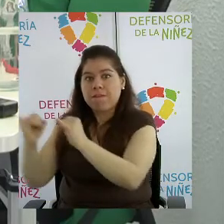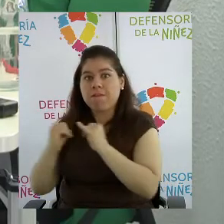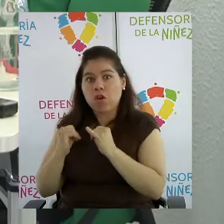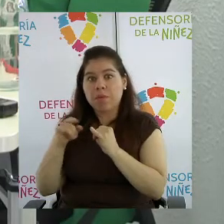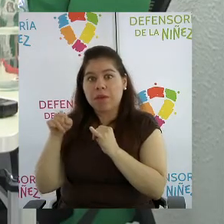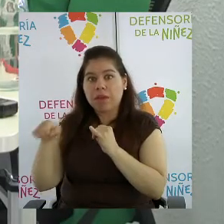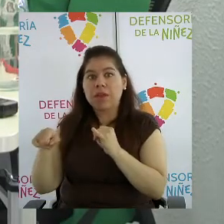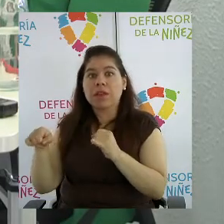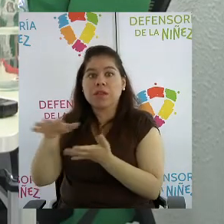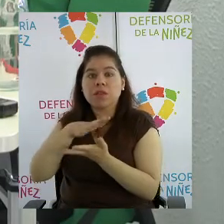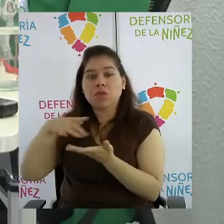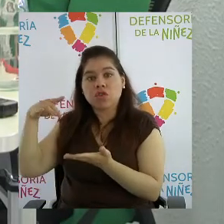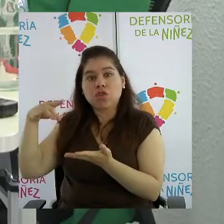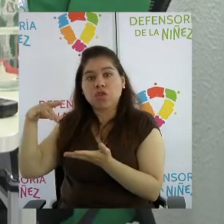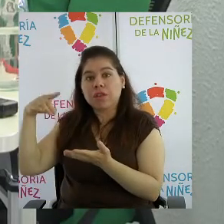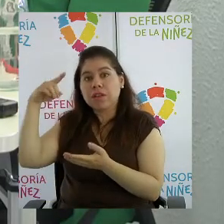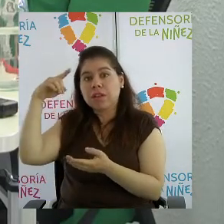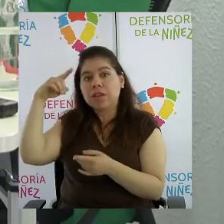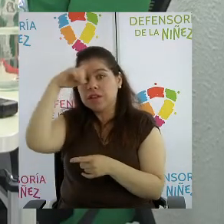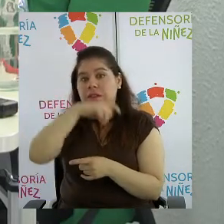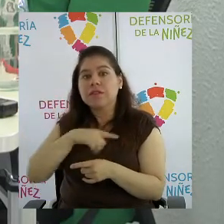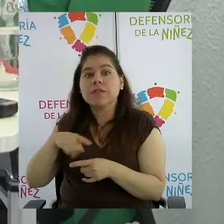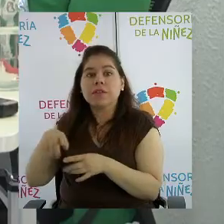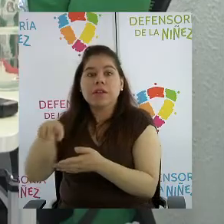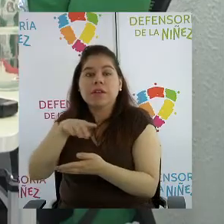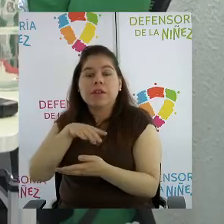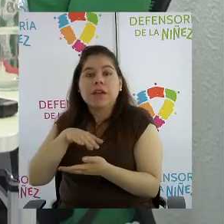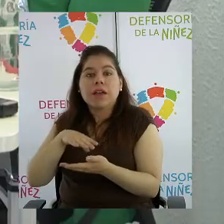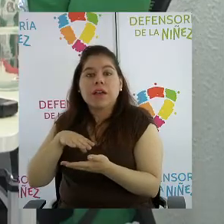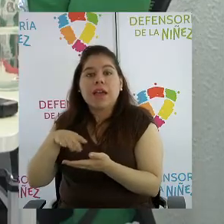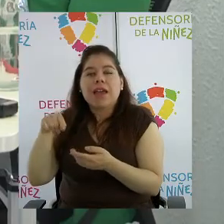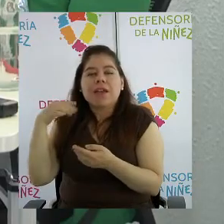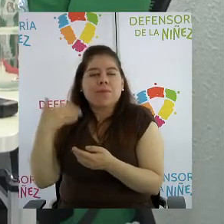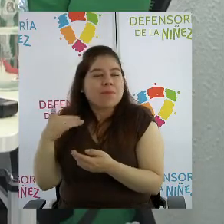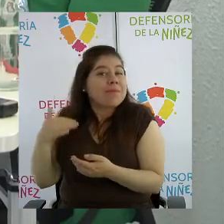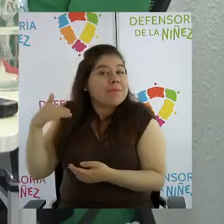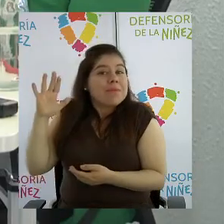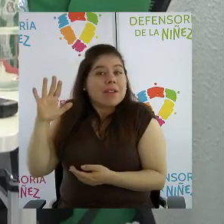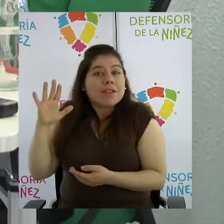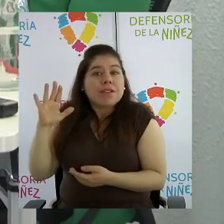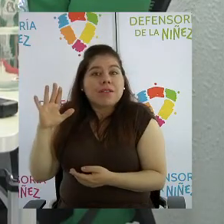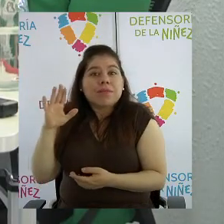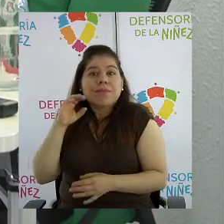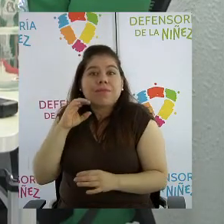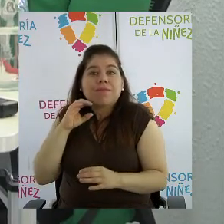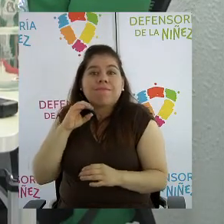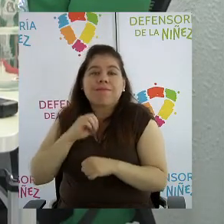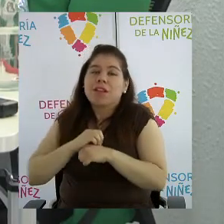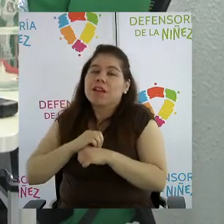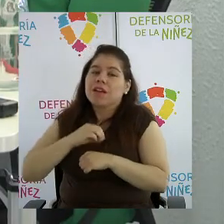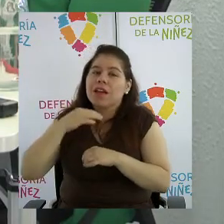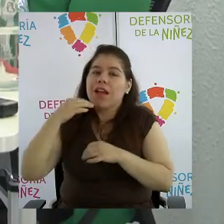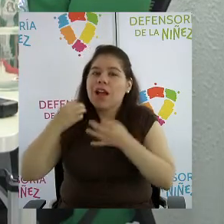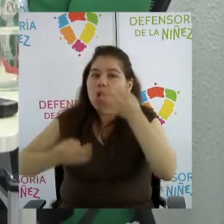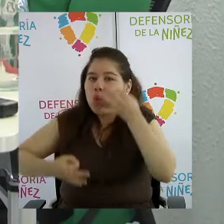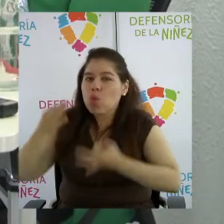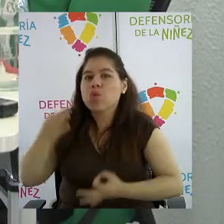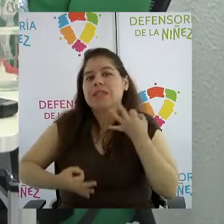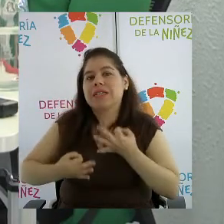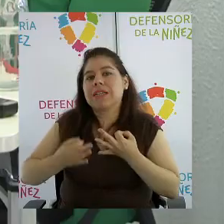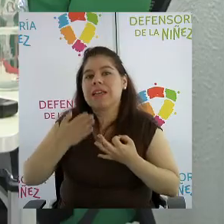de crisis es la creación, que nos parece imprescindible, de una comisión de verdad, justicia y reparación.